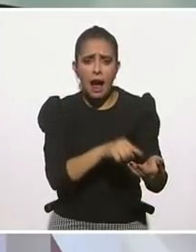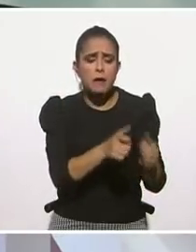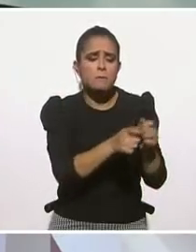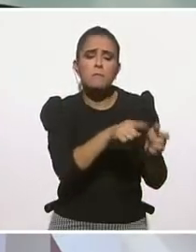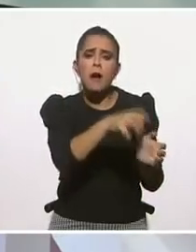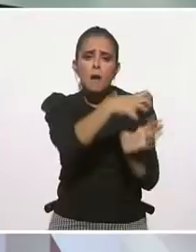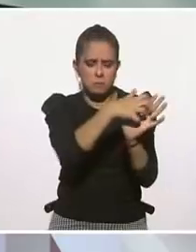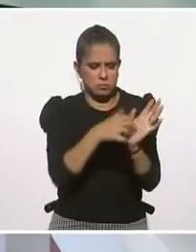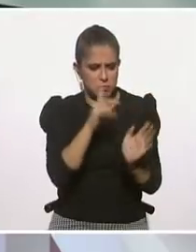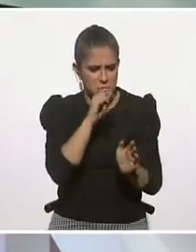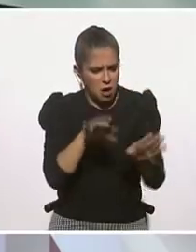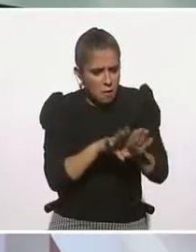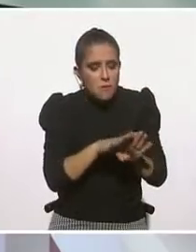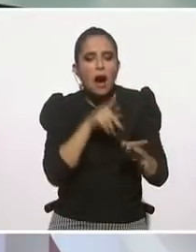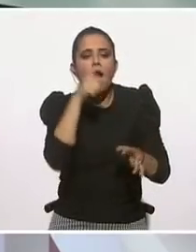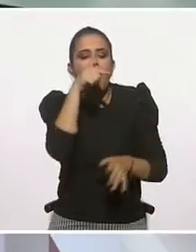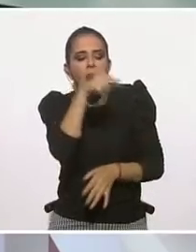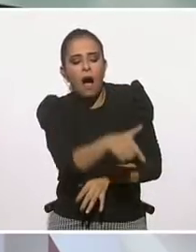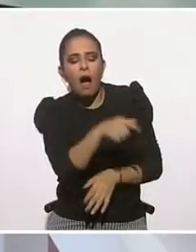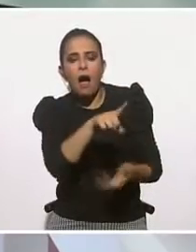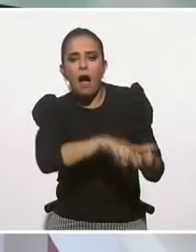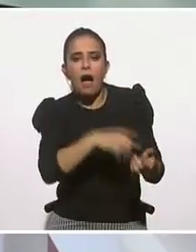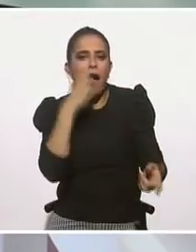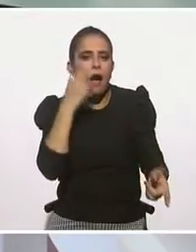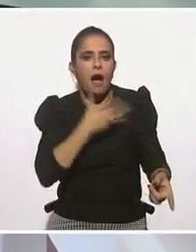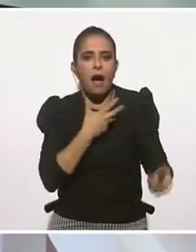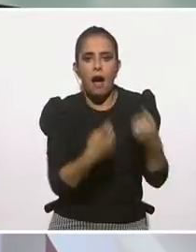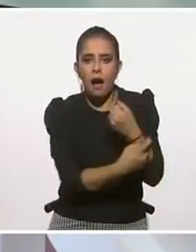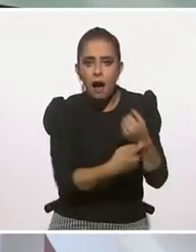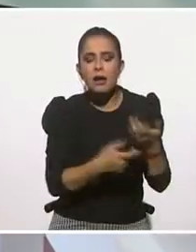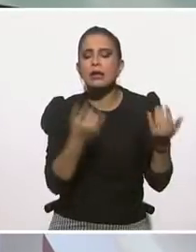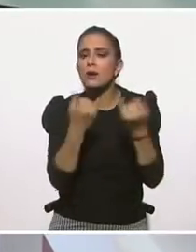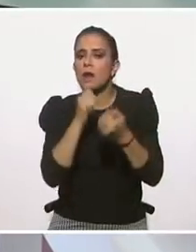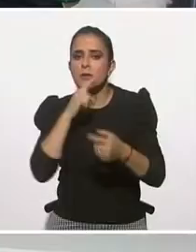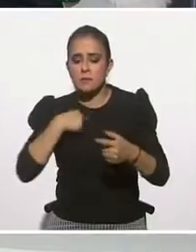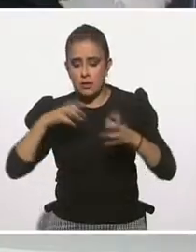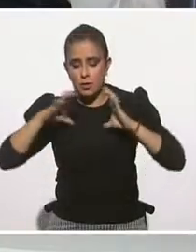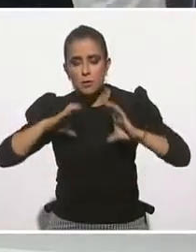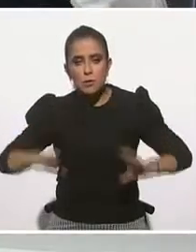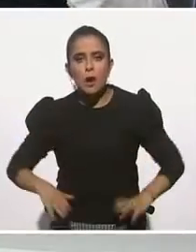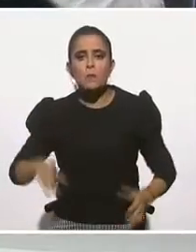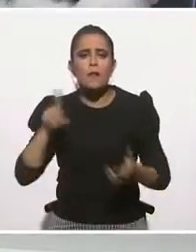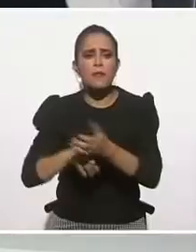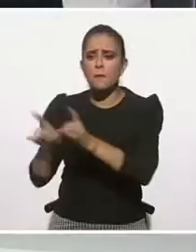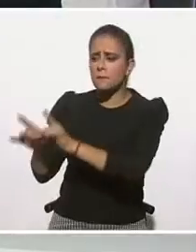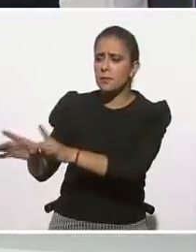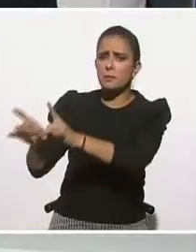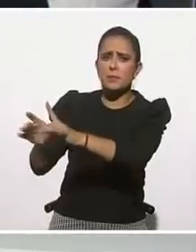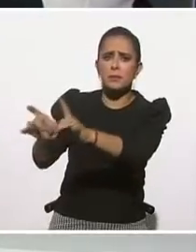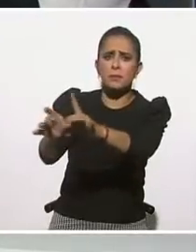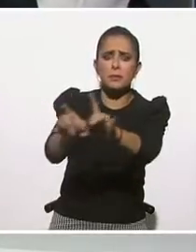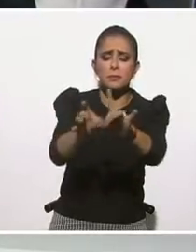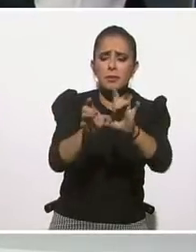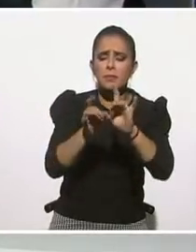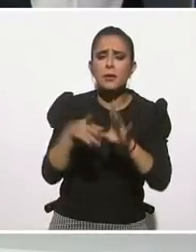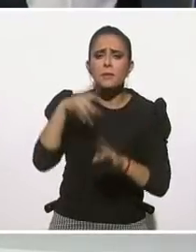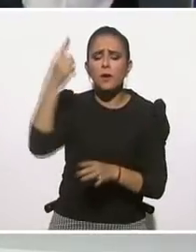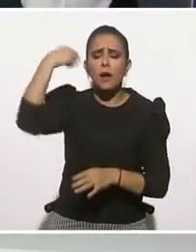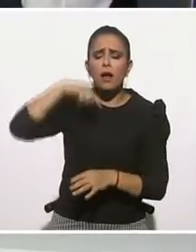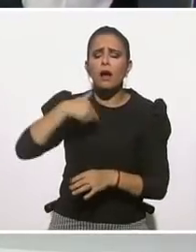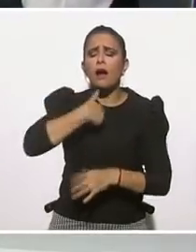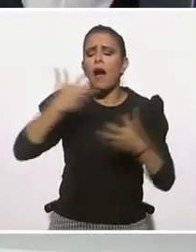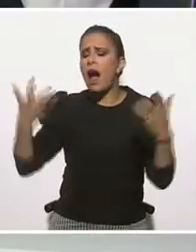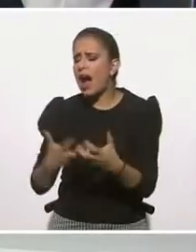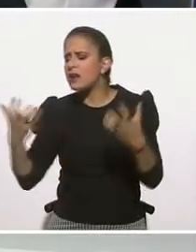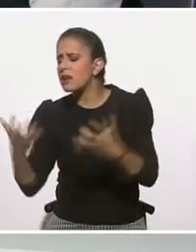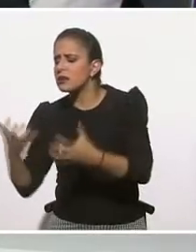puntual que se tiene que entender en México, y respuestas de ansiedad. O tú no sabes cómo reaccionaste, pero hay un sistema que te ayuda. Eso hay que respetarlo y